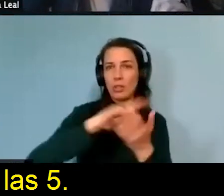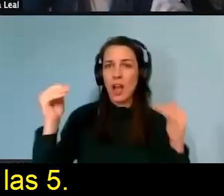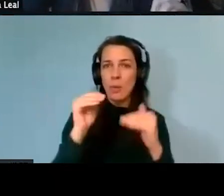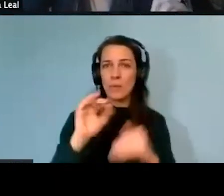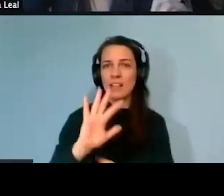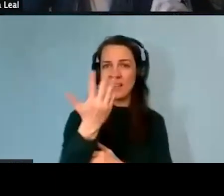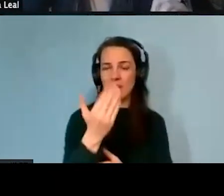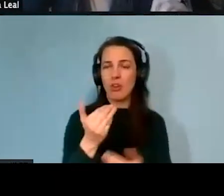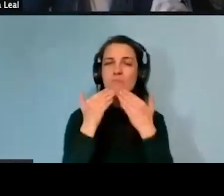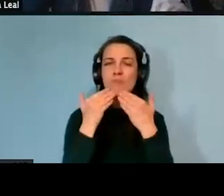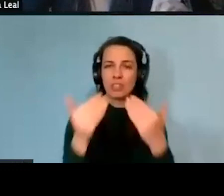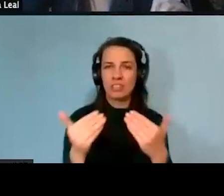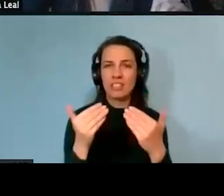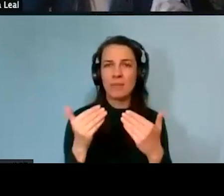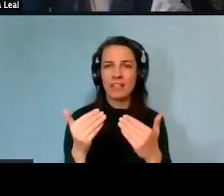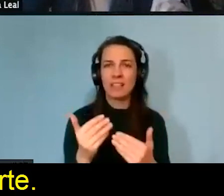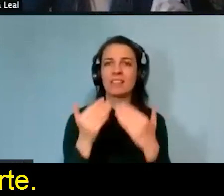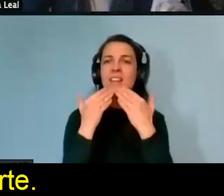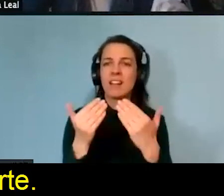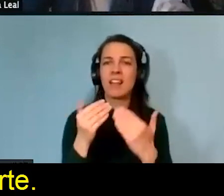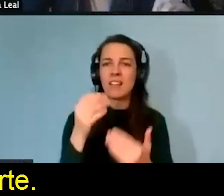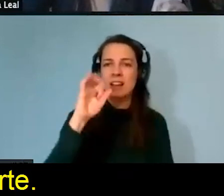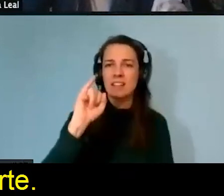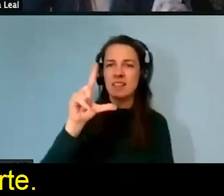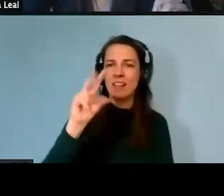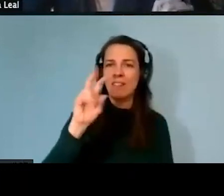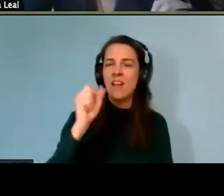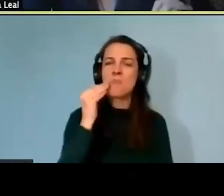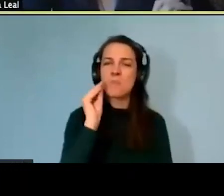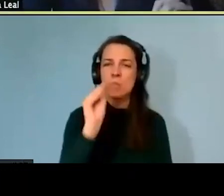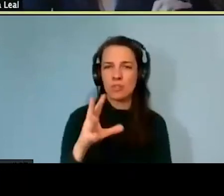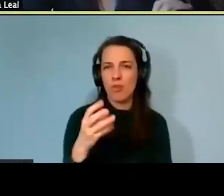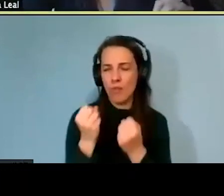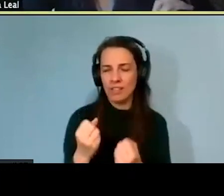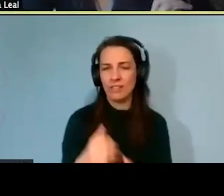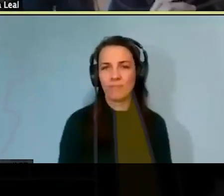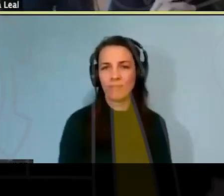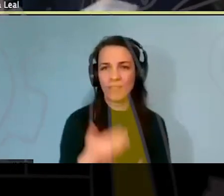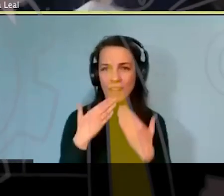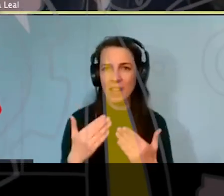5. Muchísimas gracias. Gracias, Silvia. Un beso muy fuerte. Gracias.